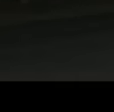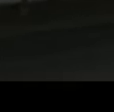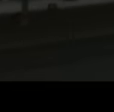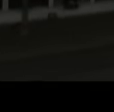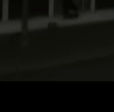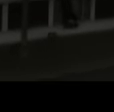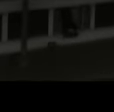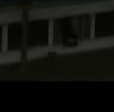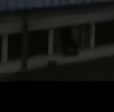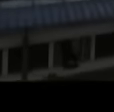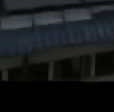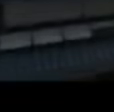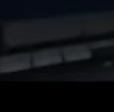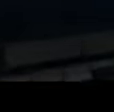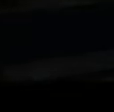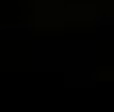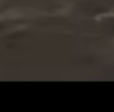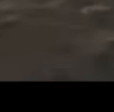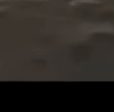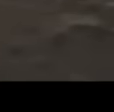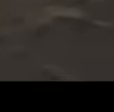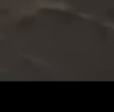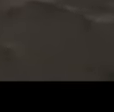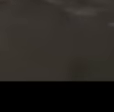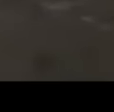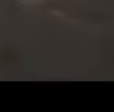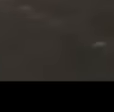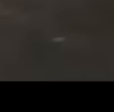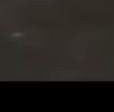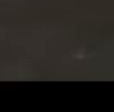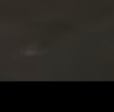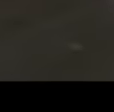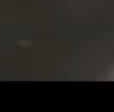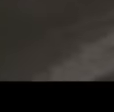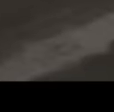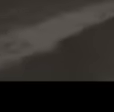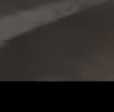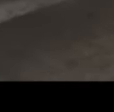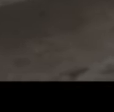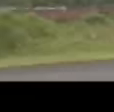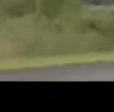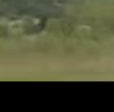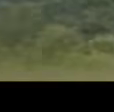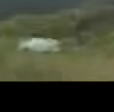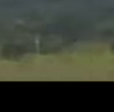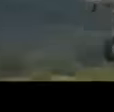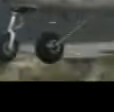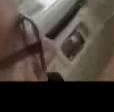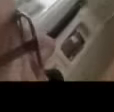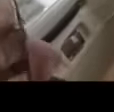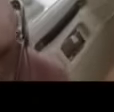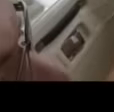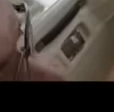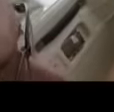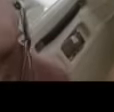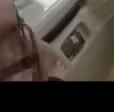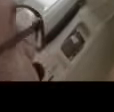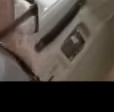la base de la civilización europea en sudamérica dentro de la cueva de los daños